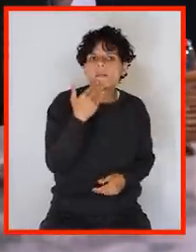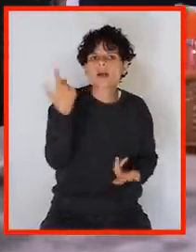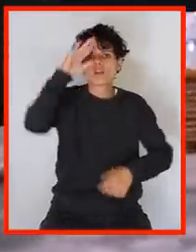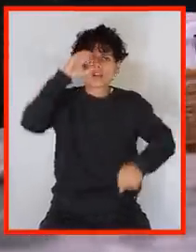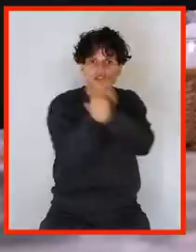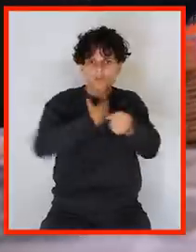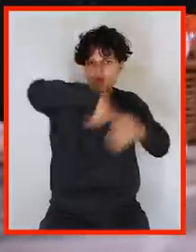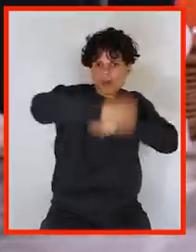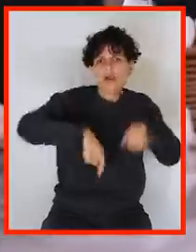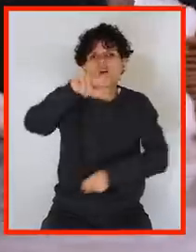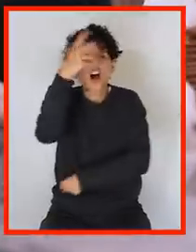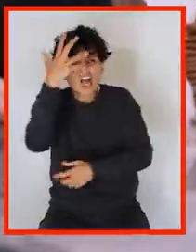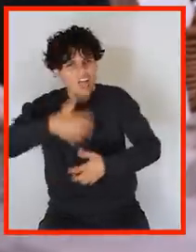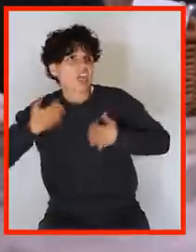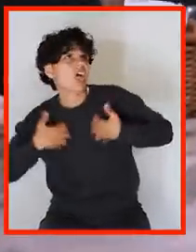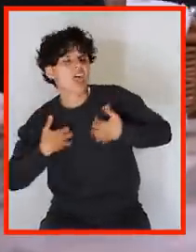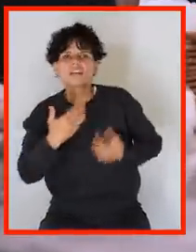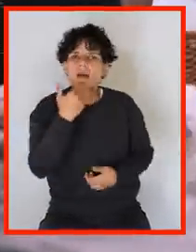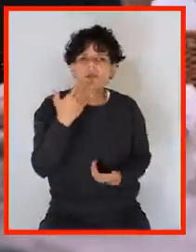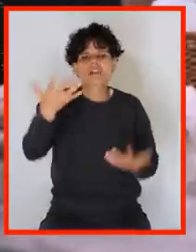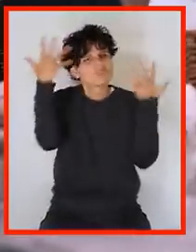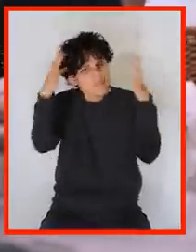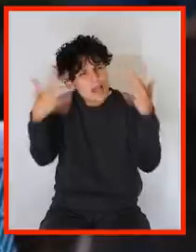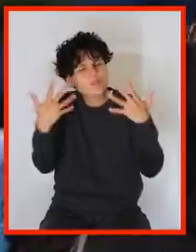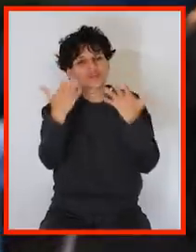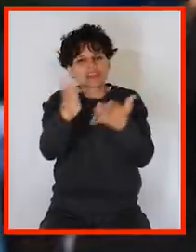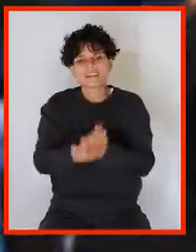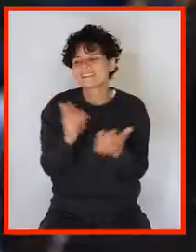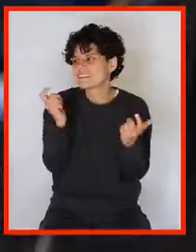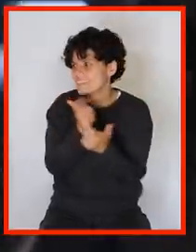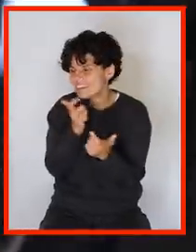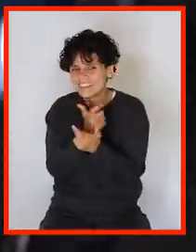por perder la mercadería, por ser mal genio, por toda la weá, pues. No,